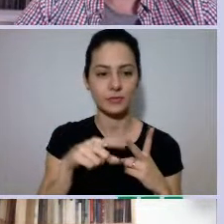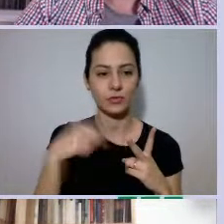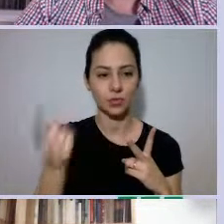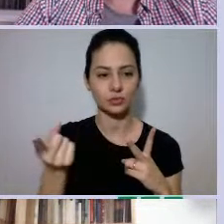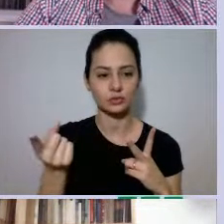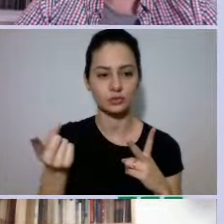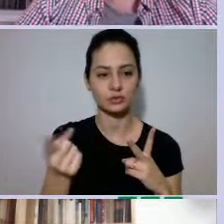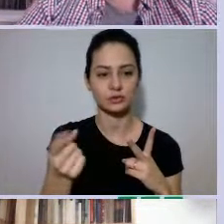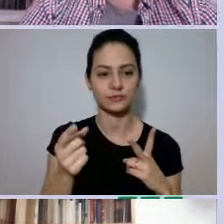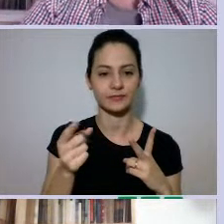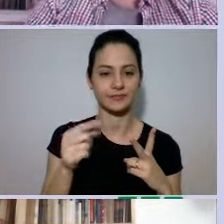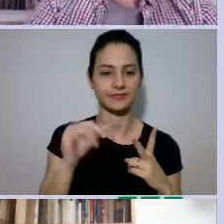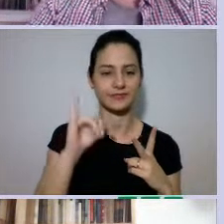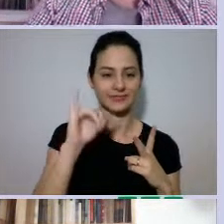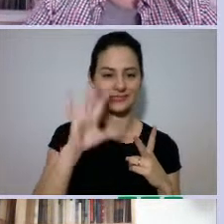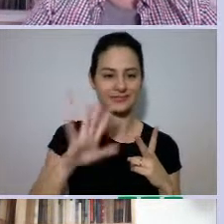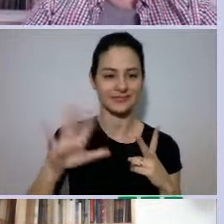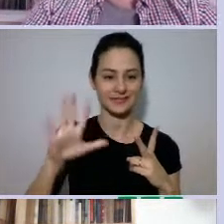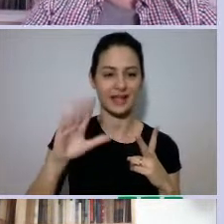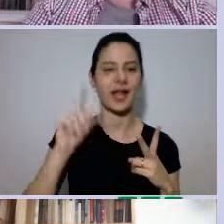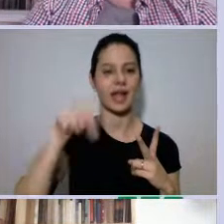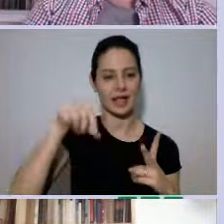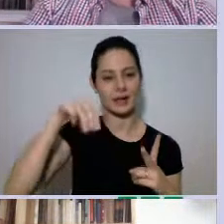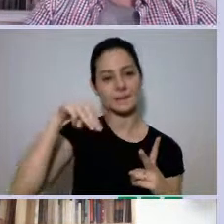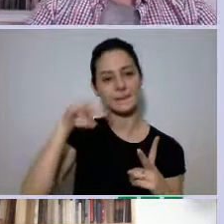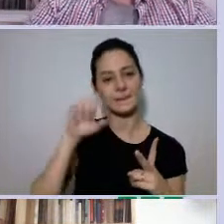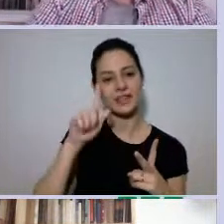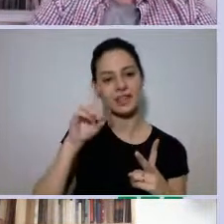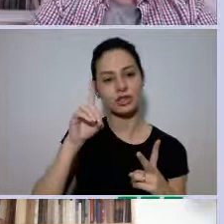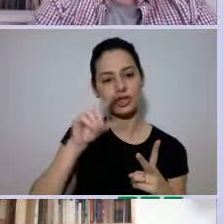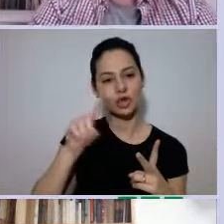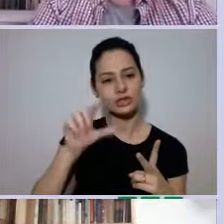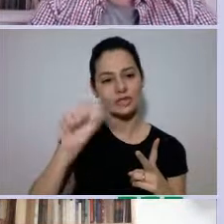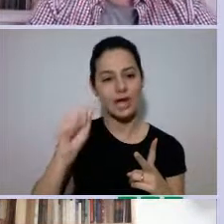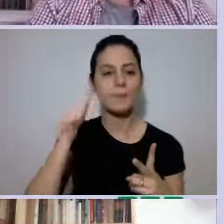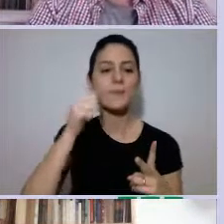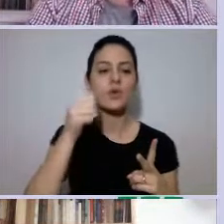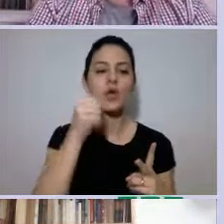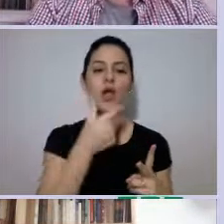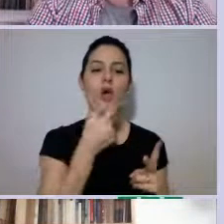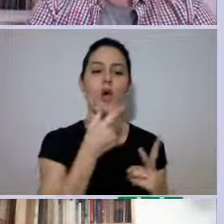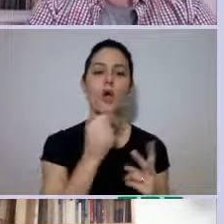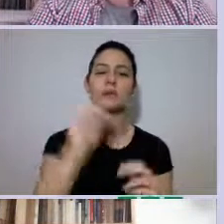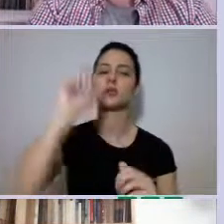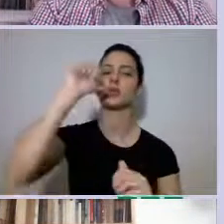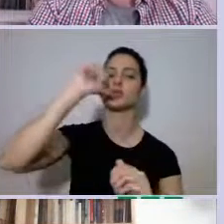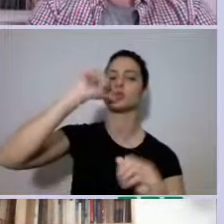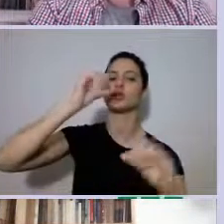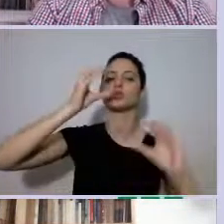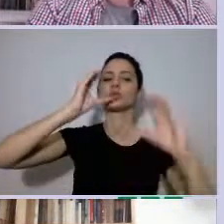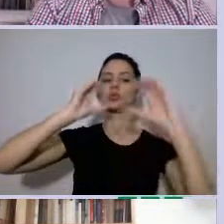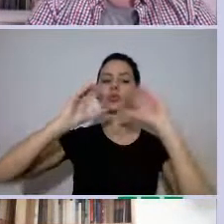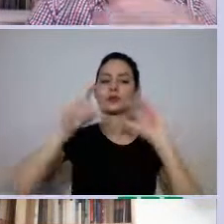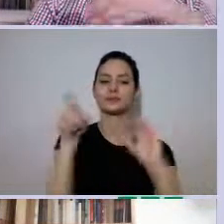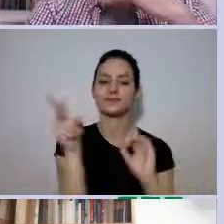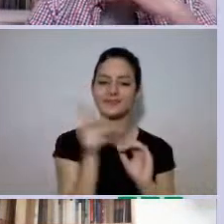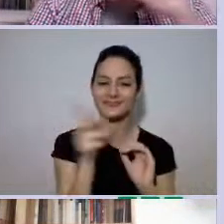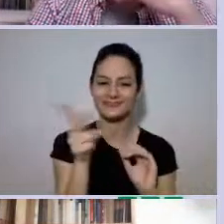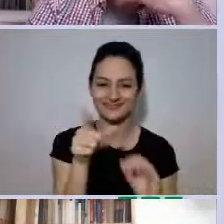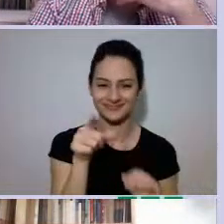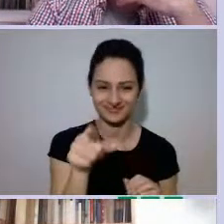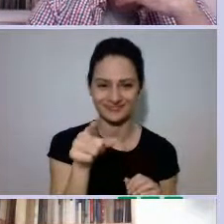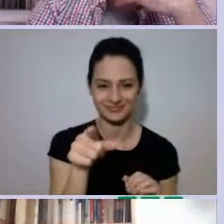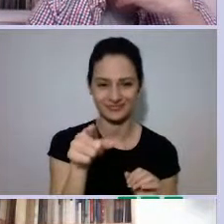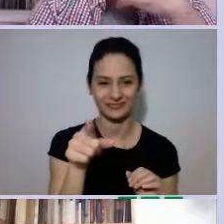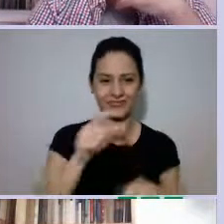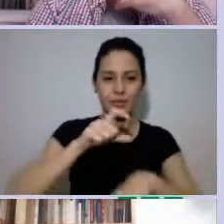es de otro códice, del Códice Mendoza, donde hay un hombre y una mujer bebiendo pulque. Entonces, ¿qué es lo que pasa en el